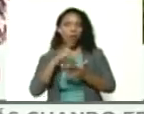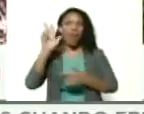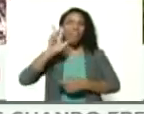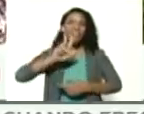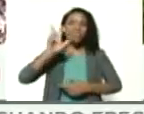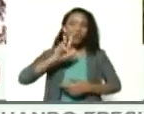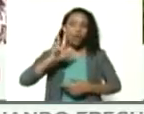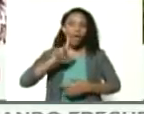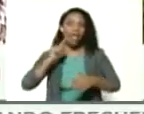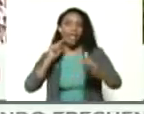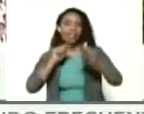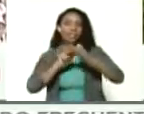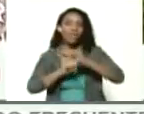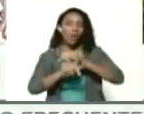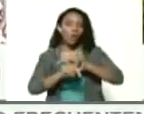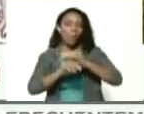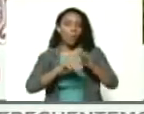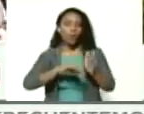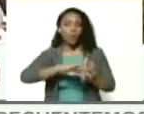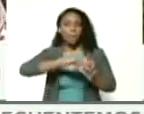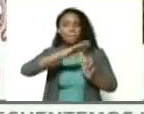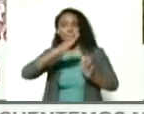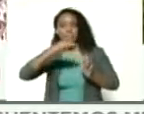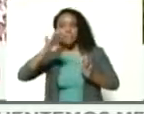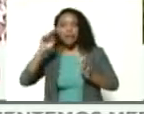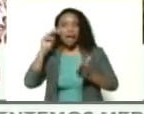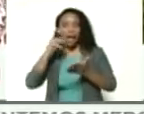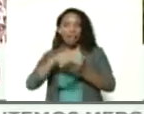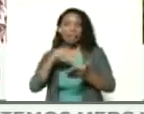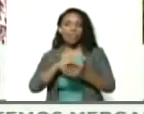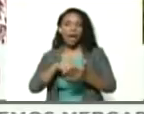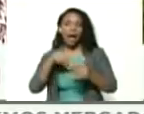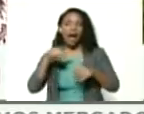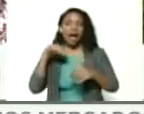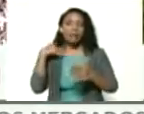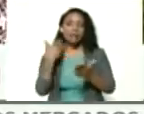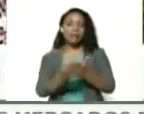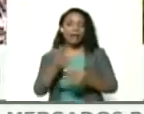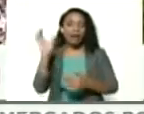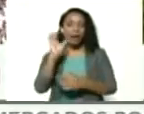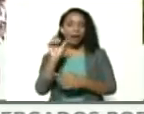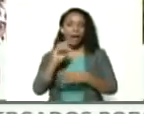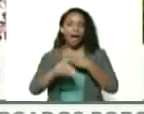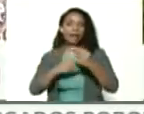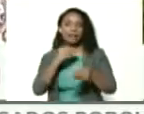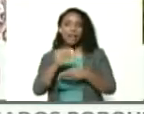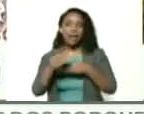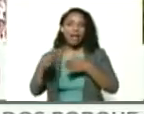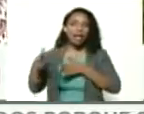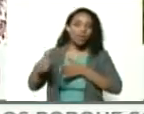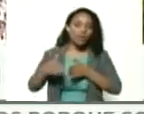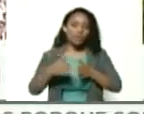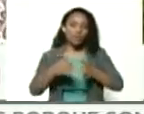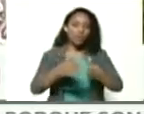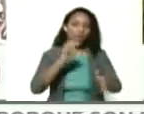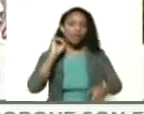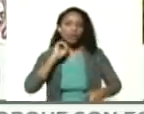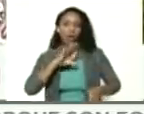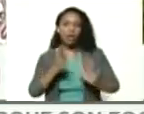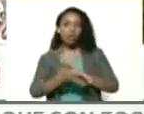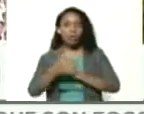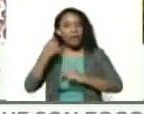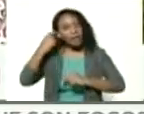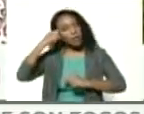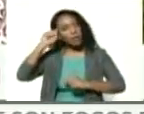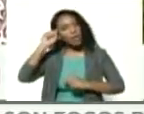y entró por los Altos Mirandinos a Caracas. Vamos a hacer una ruta histórica, recordando